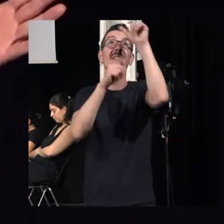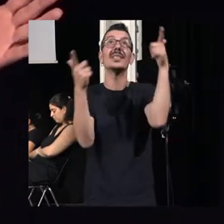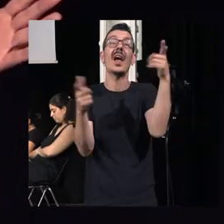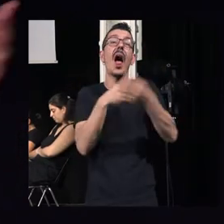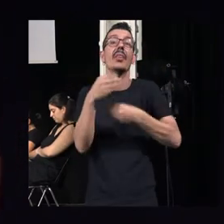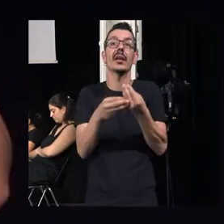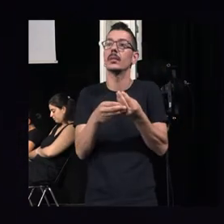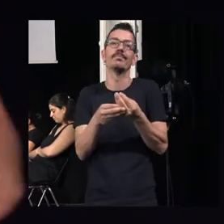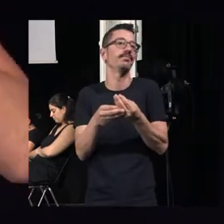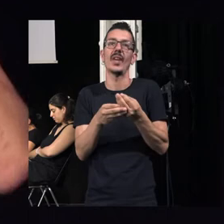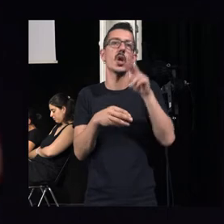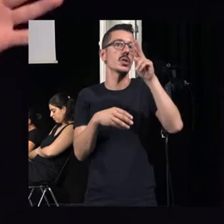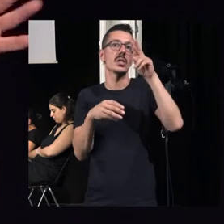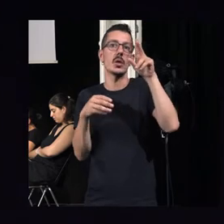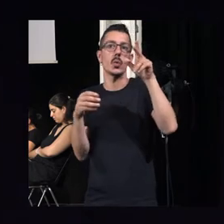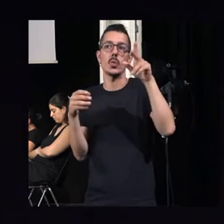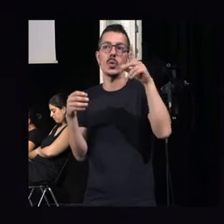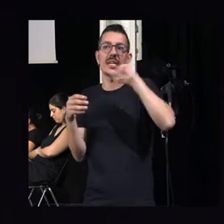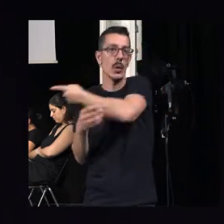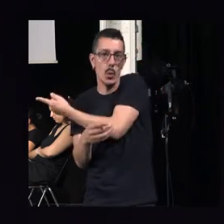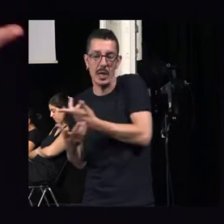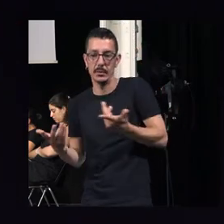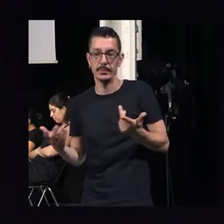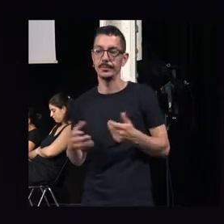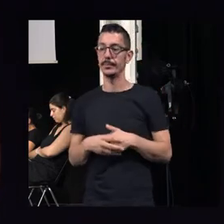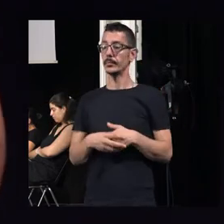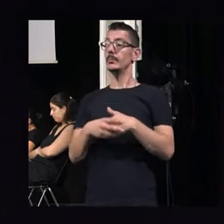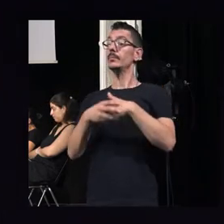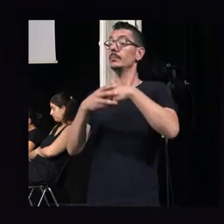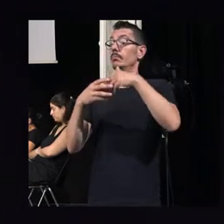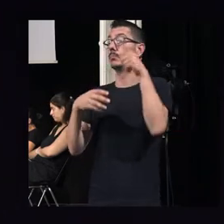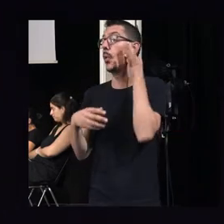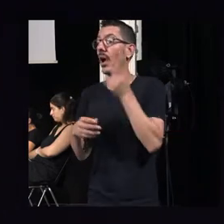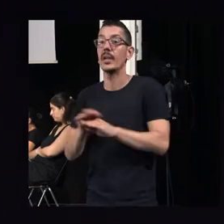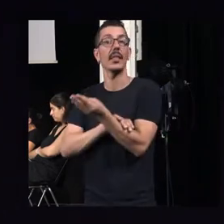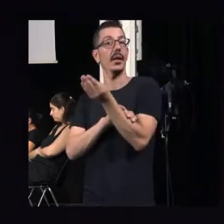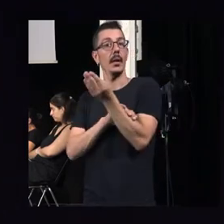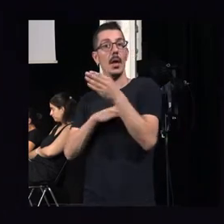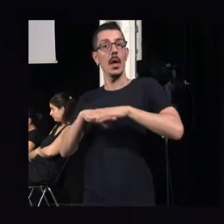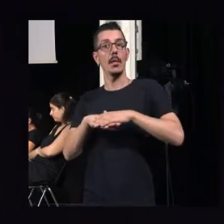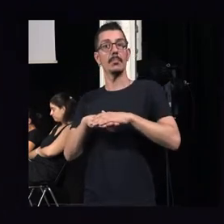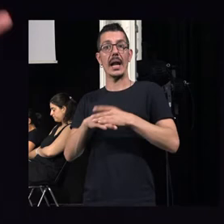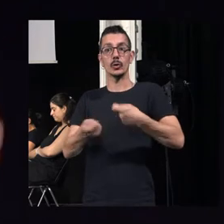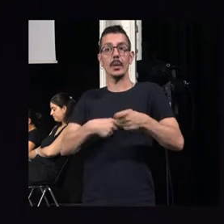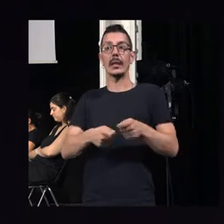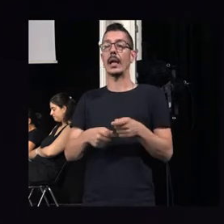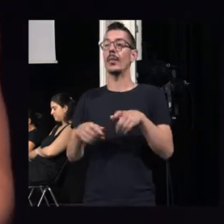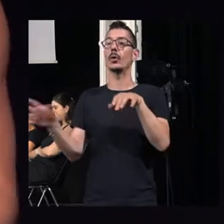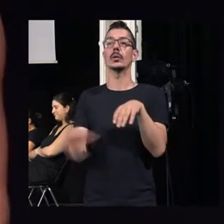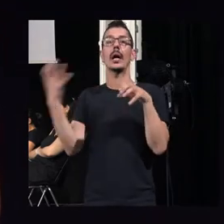para puta. Yo digo, ninguna mujer nace ni para cajera de súper, ni para generala, ni para moza de escuadra, ni para